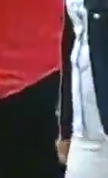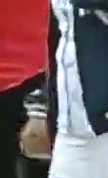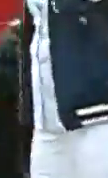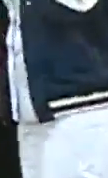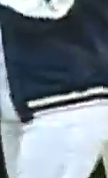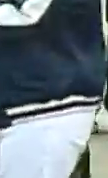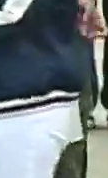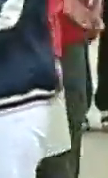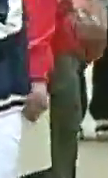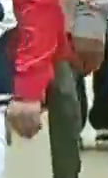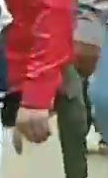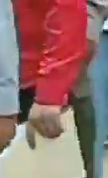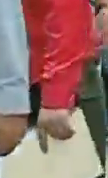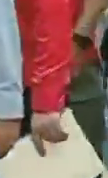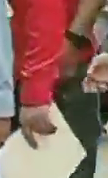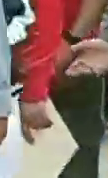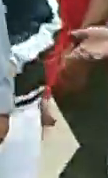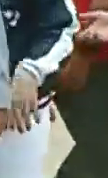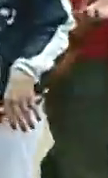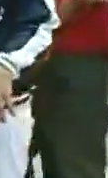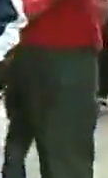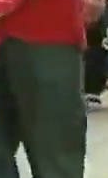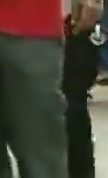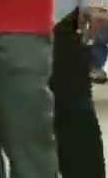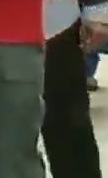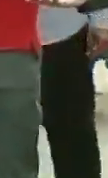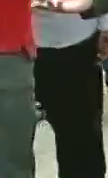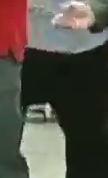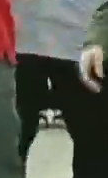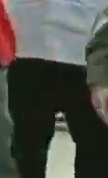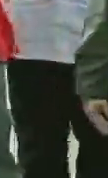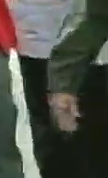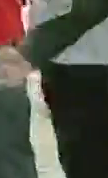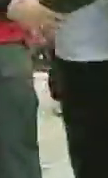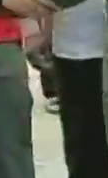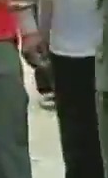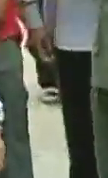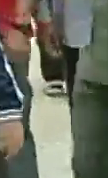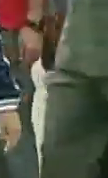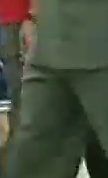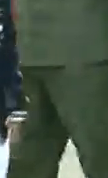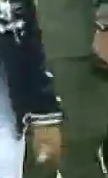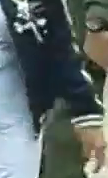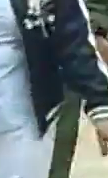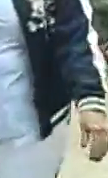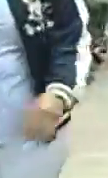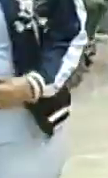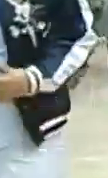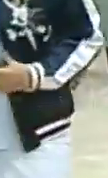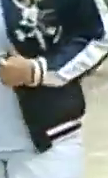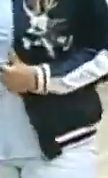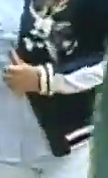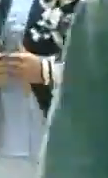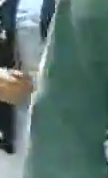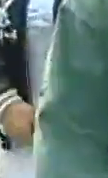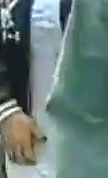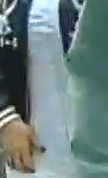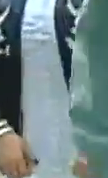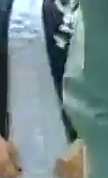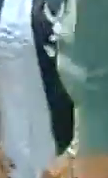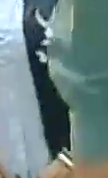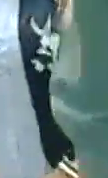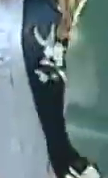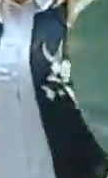de firmas, donde el pueblo venezolano rechaza y repudia las acciones intervencionistas por parte de Estados Unidos